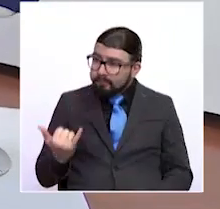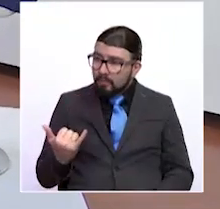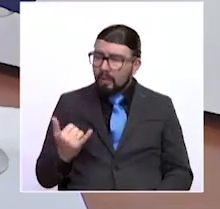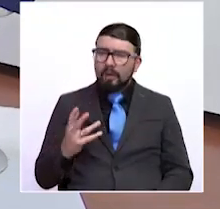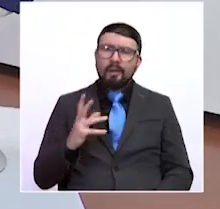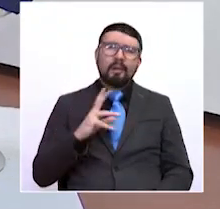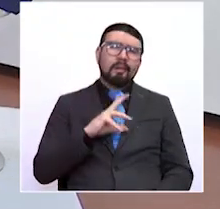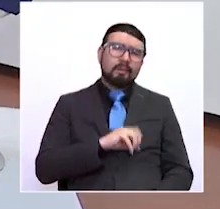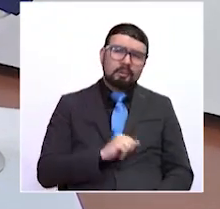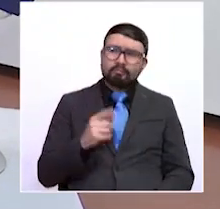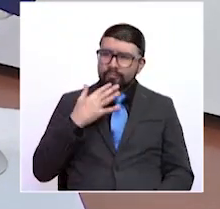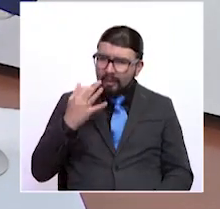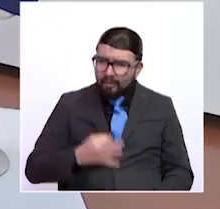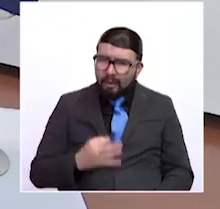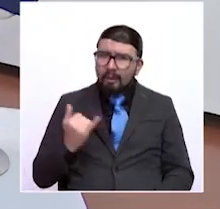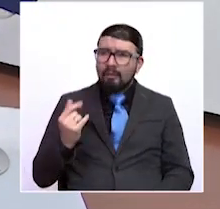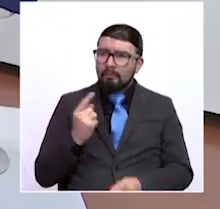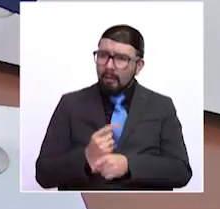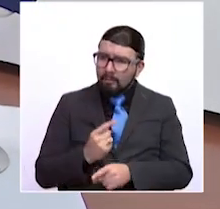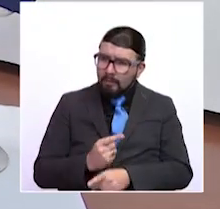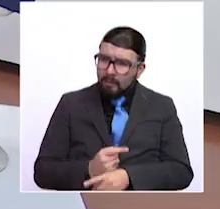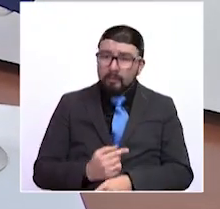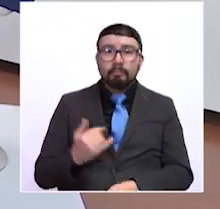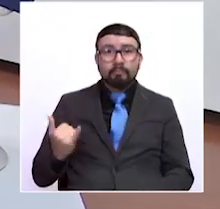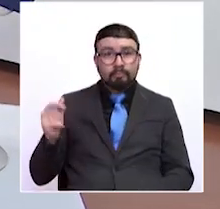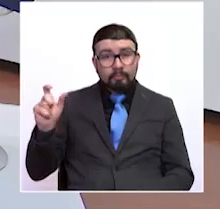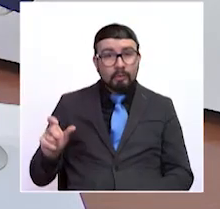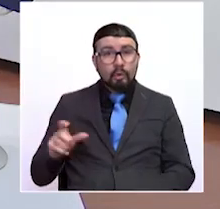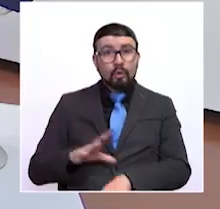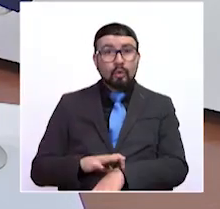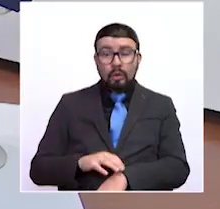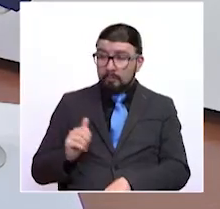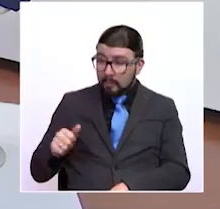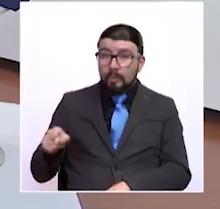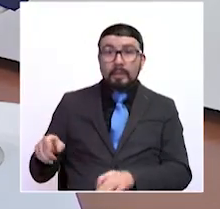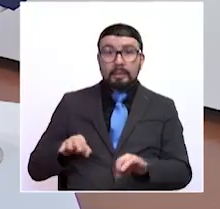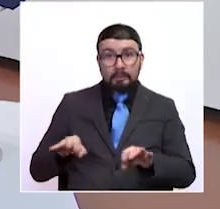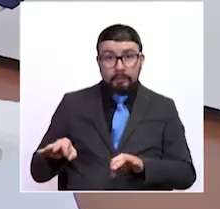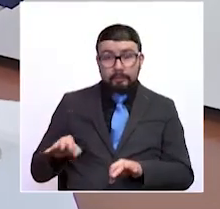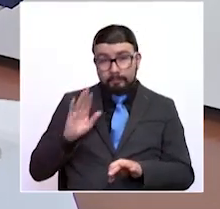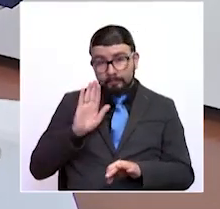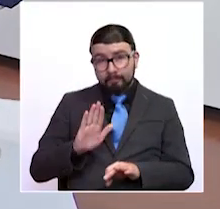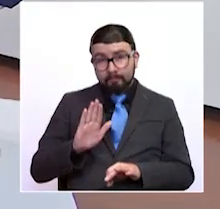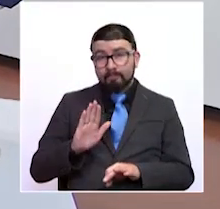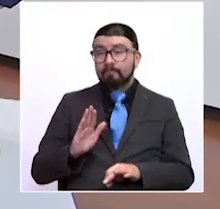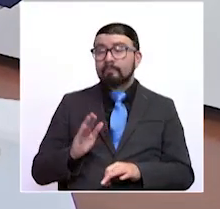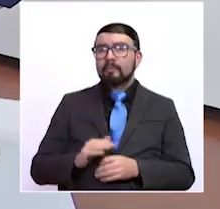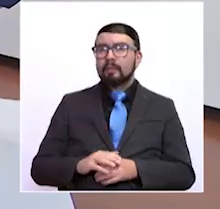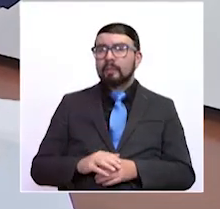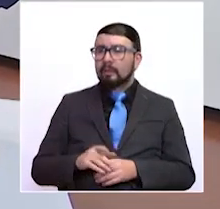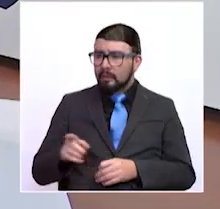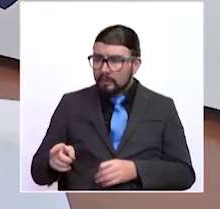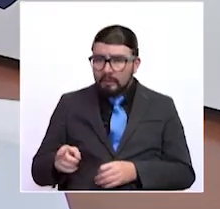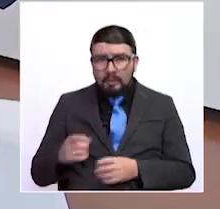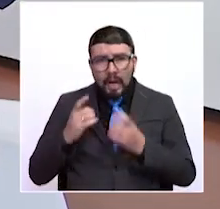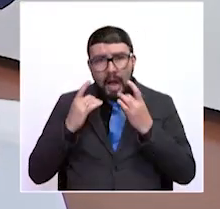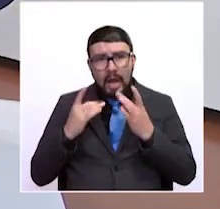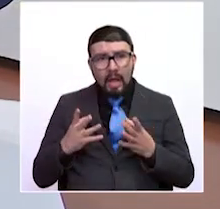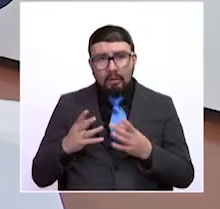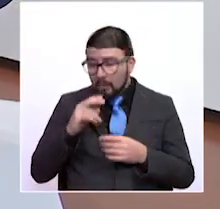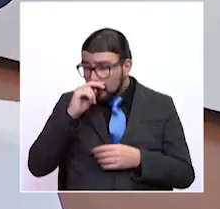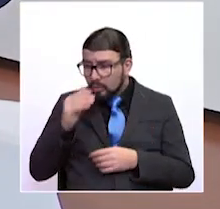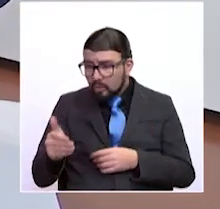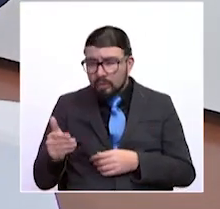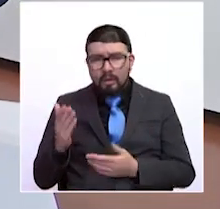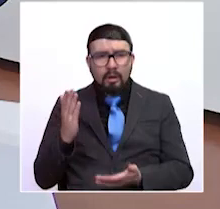triste realidad de todo lo que acaba de explicar la doctora Primavera y la doctora Colombia. Es la lesión tan grave que se